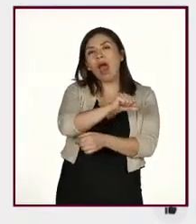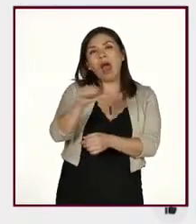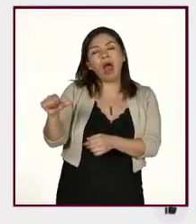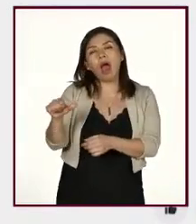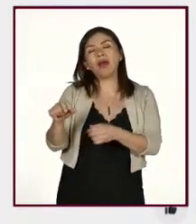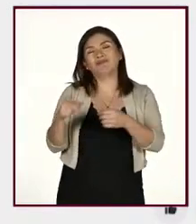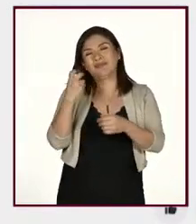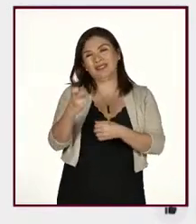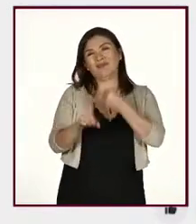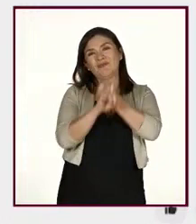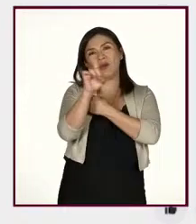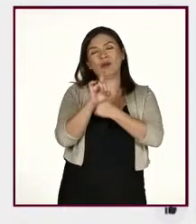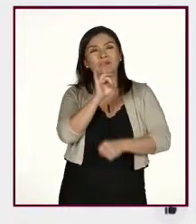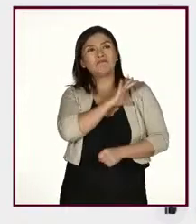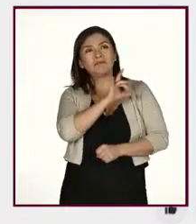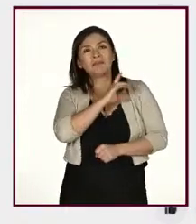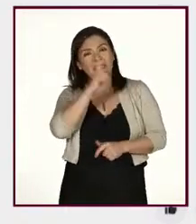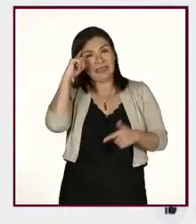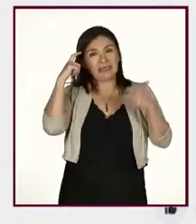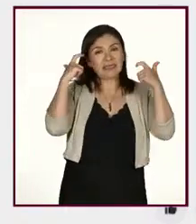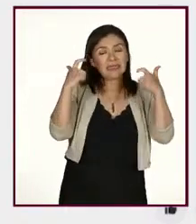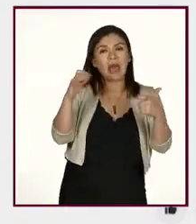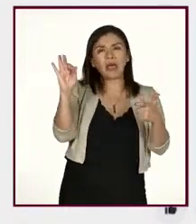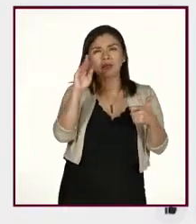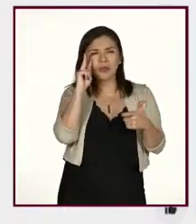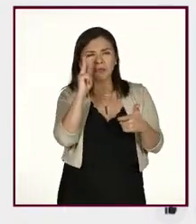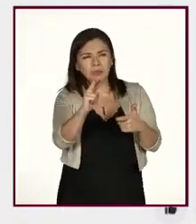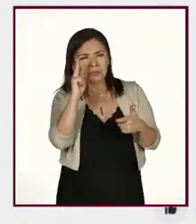el trastorno de ansiedad generalizada con síntomas